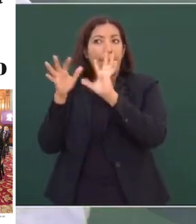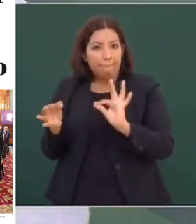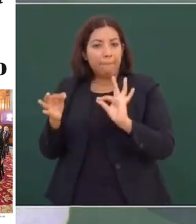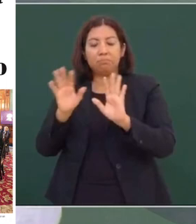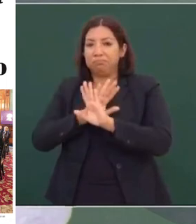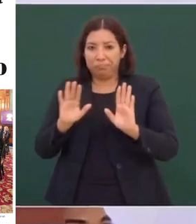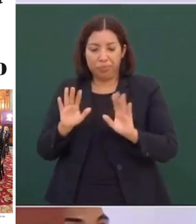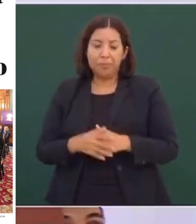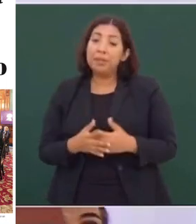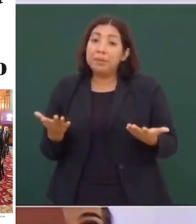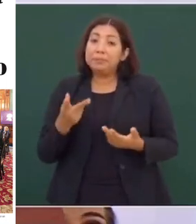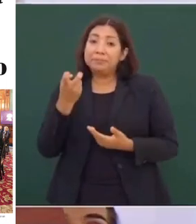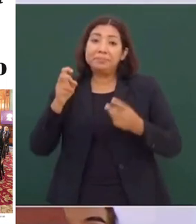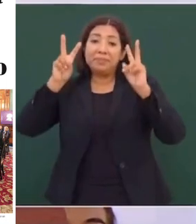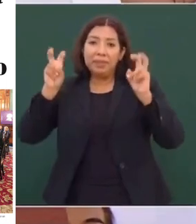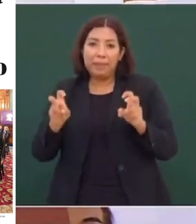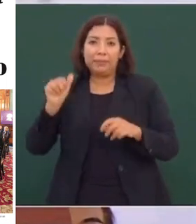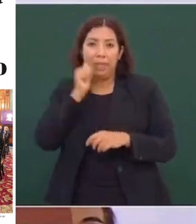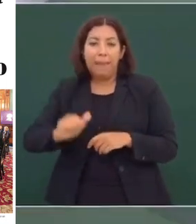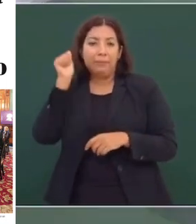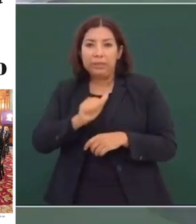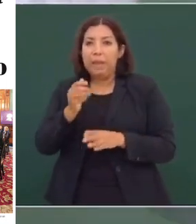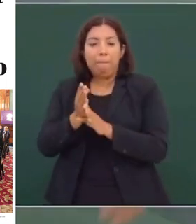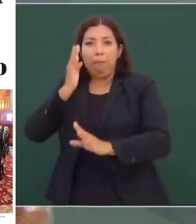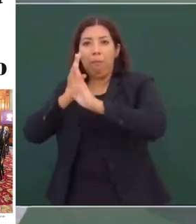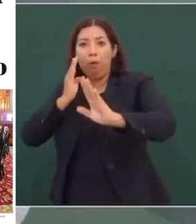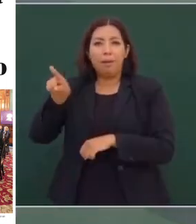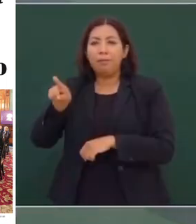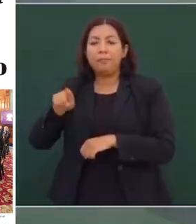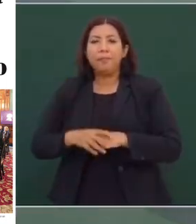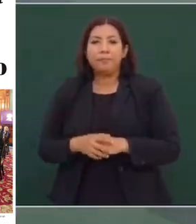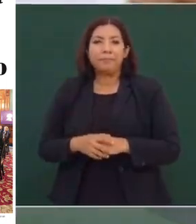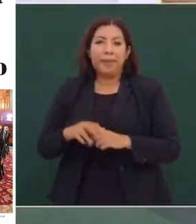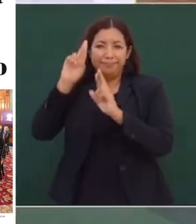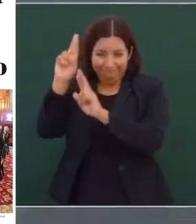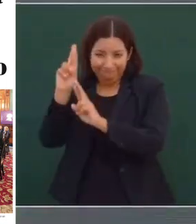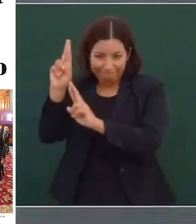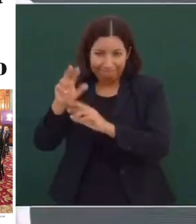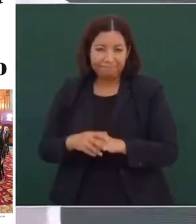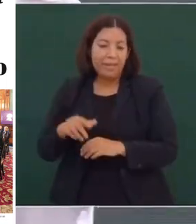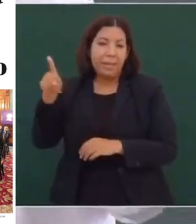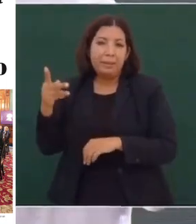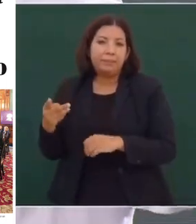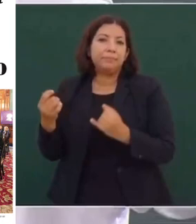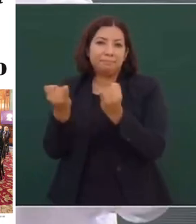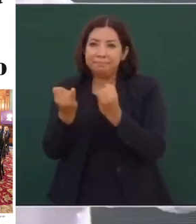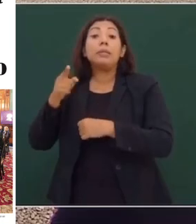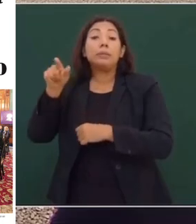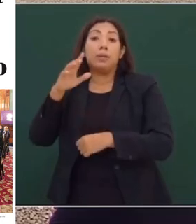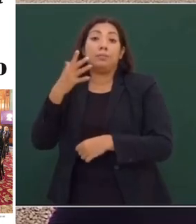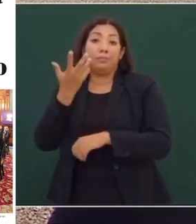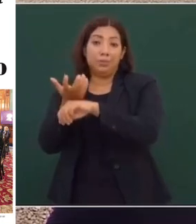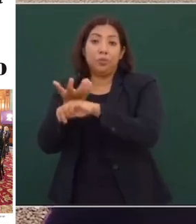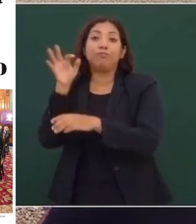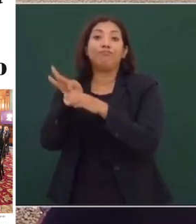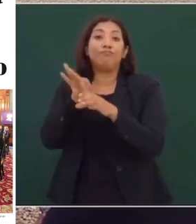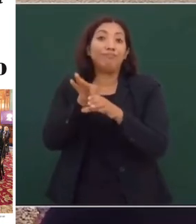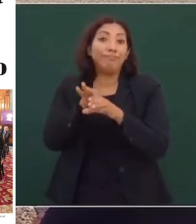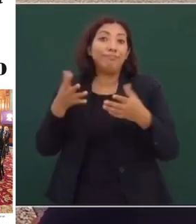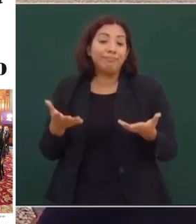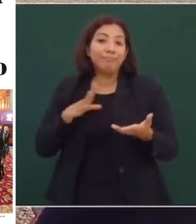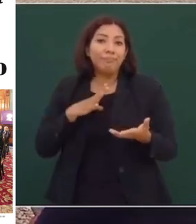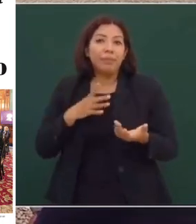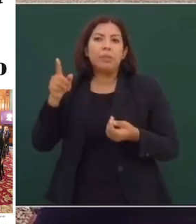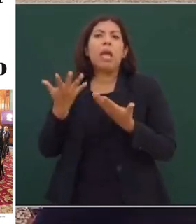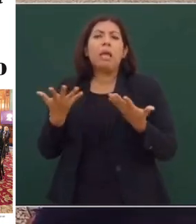muy propagandístico. Muro, ¿no? Este señor de Texas pone también, en un acto de publicidad, pone una barrera de